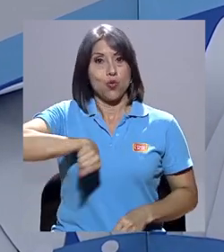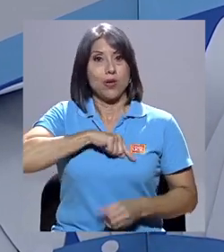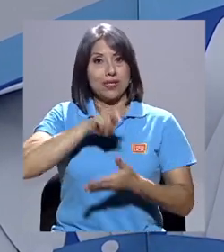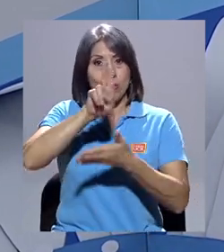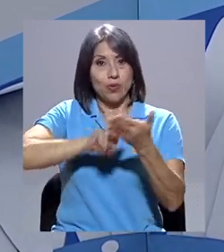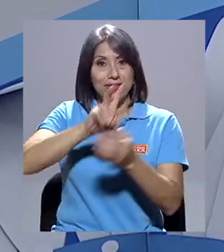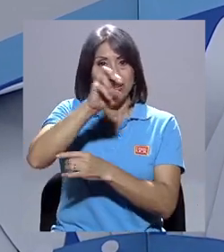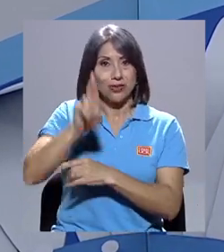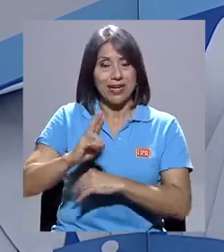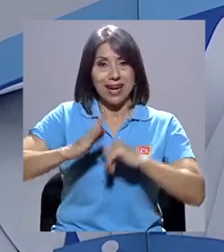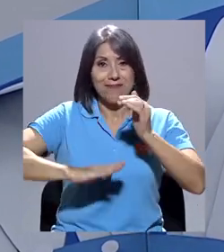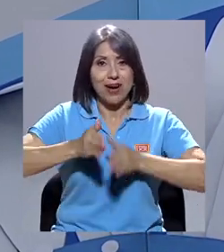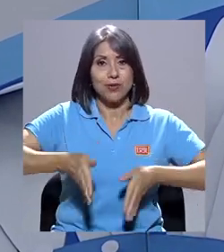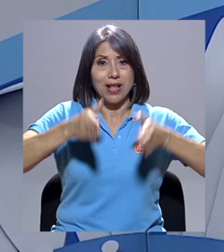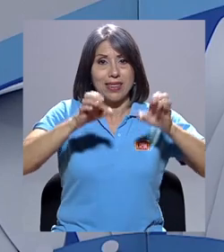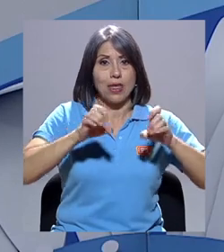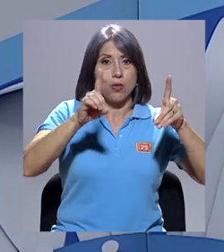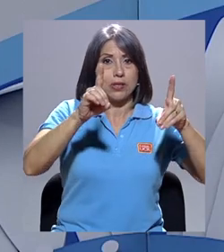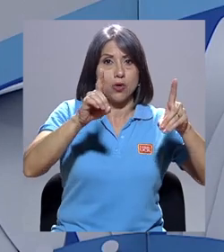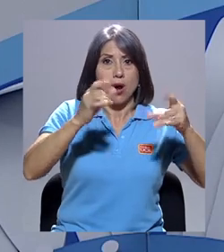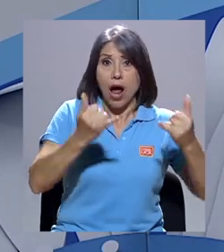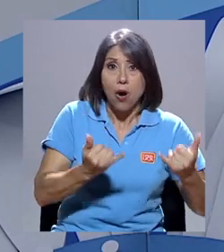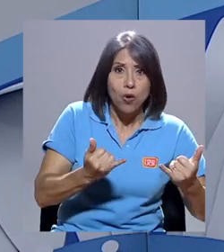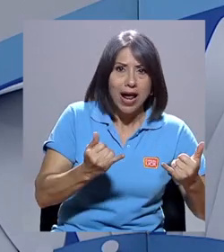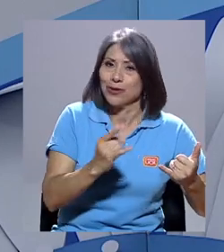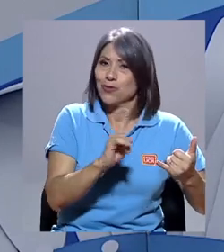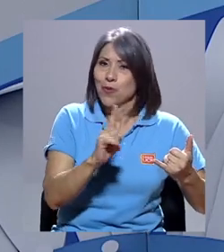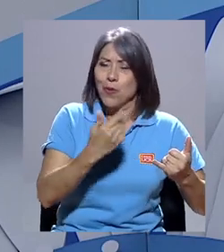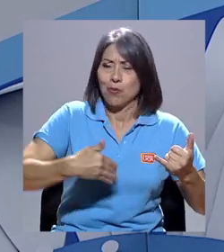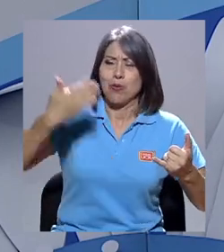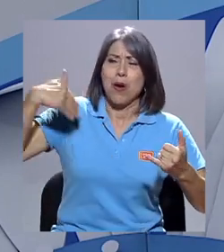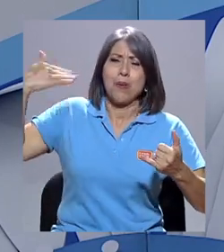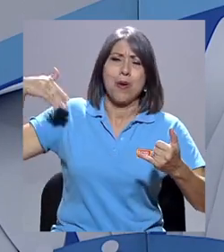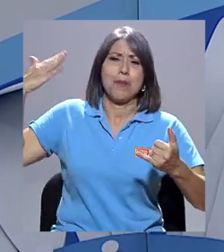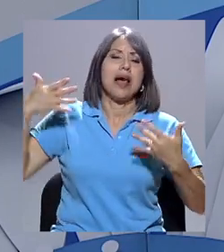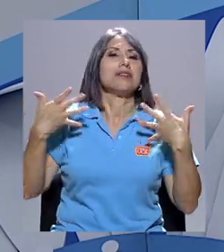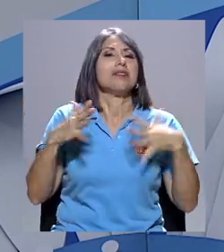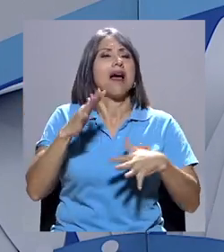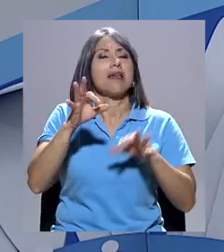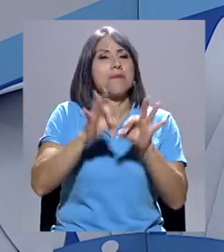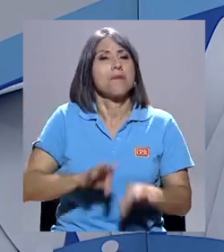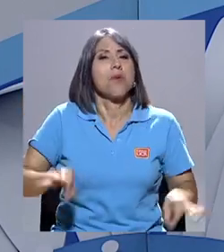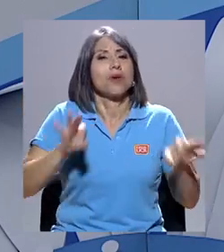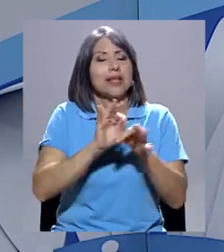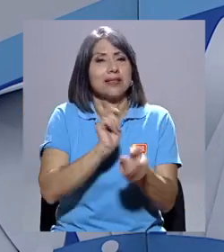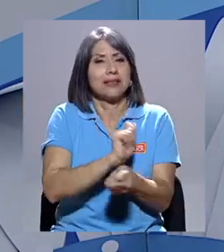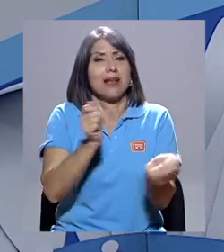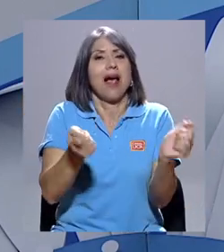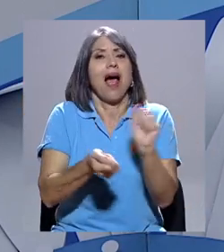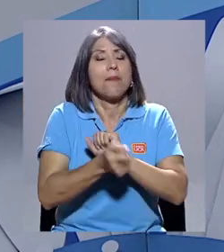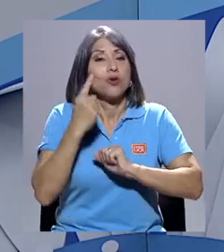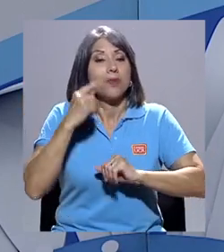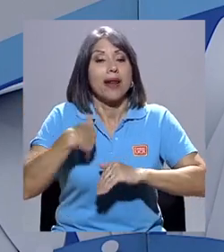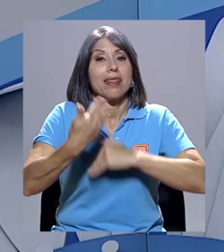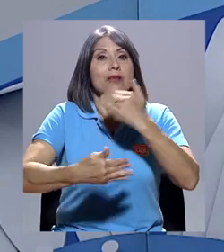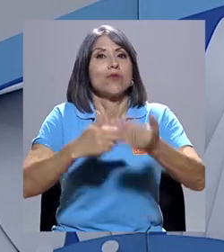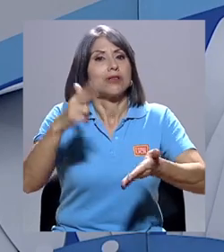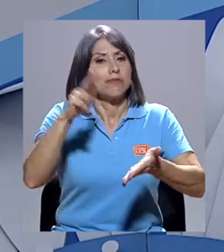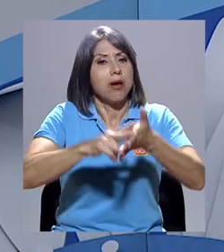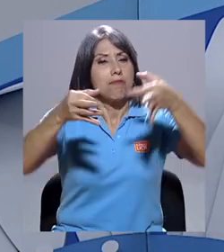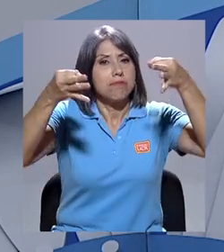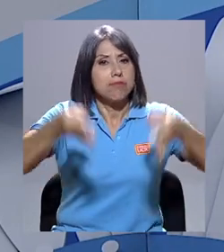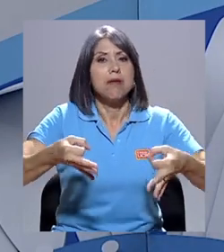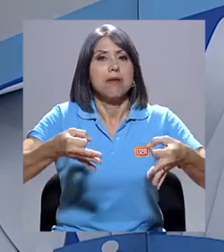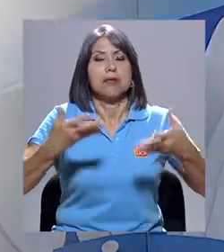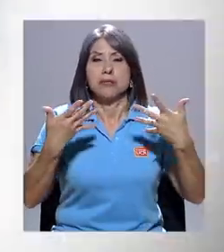realiza y no desde ahora hace rato importantes cambios importantes trabajos en los procesos de acreditación que ya empezaron nuestra nuestra